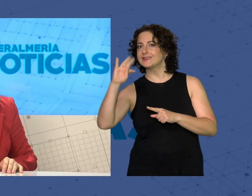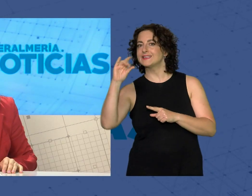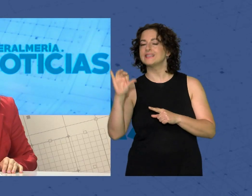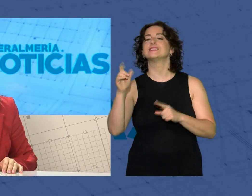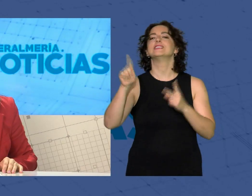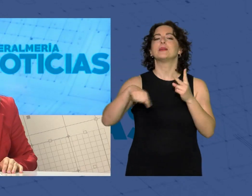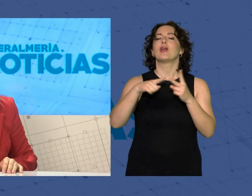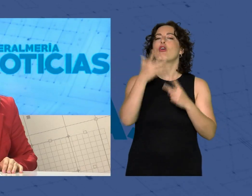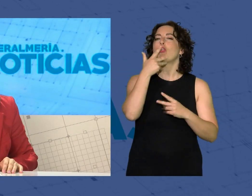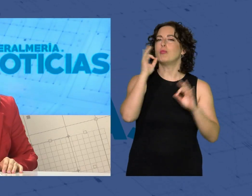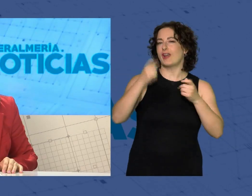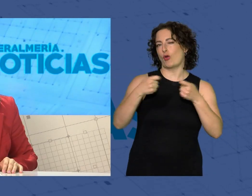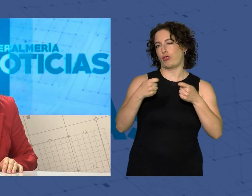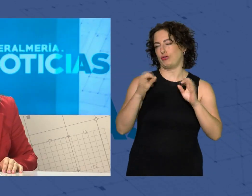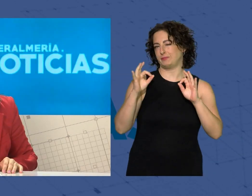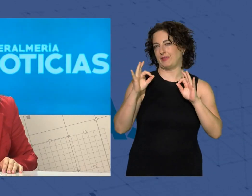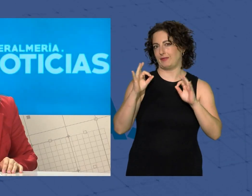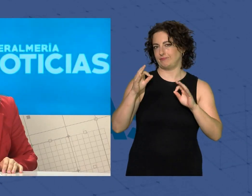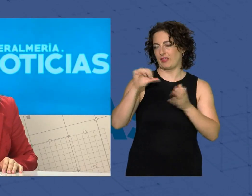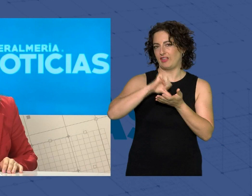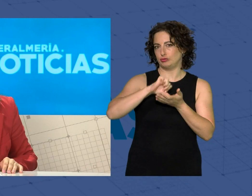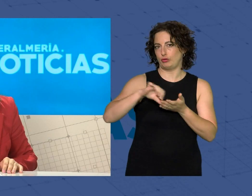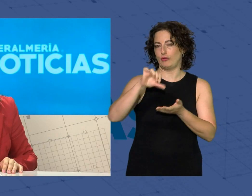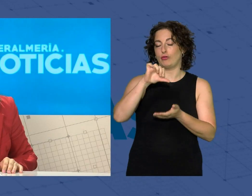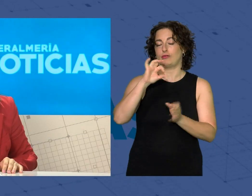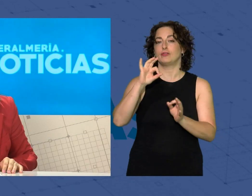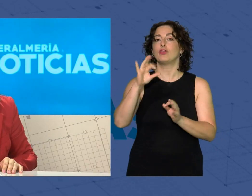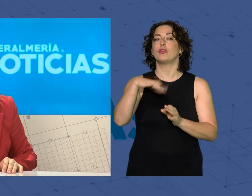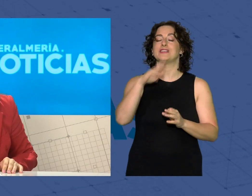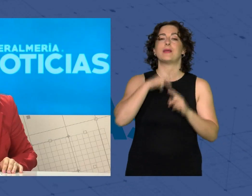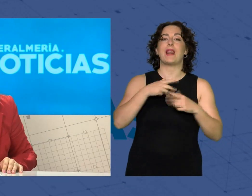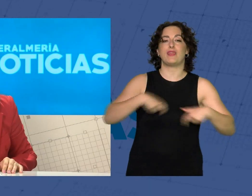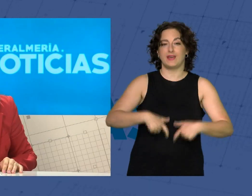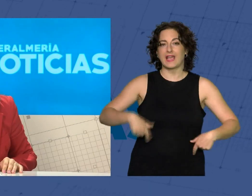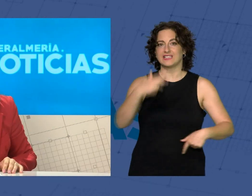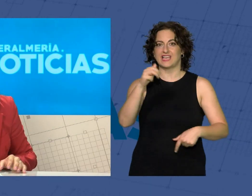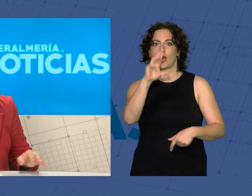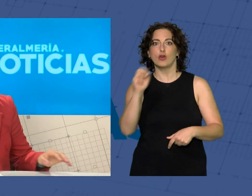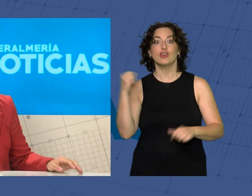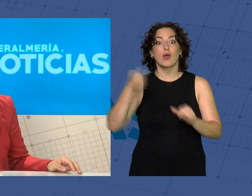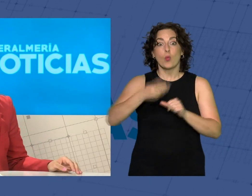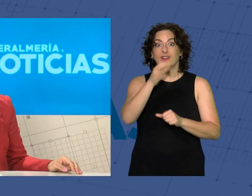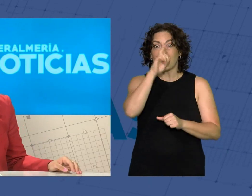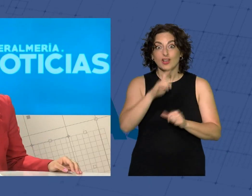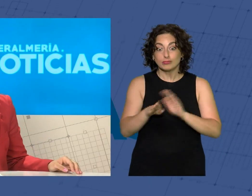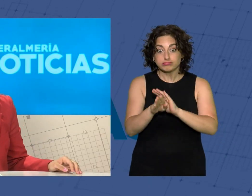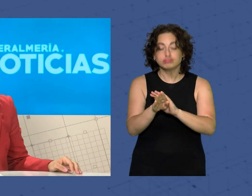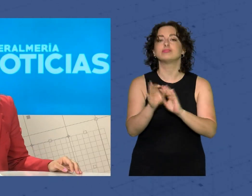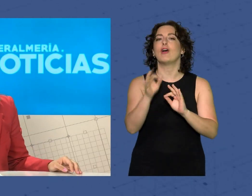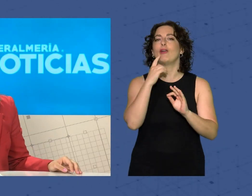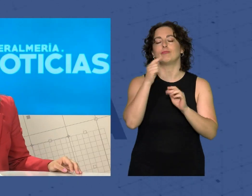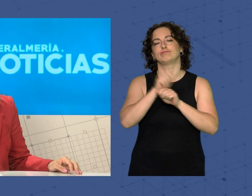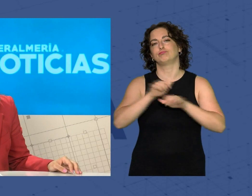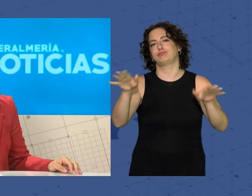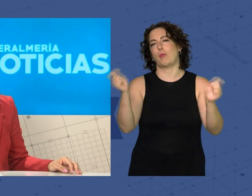con alma del centro de la ciudad, Lencería Charo, que a sus casi 40 años de vida se ha vuelto viral gracias a una original campaña de